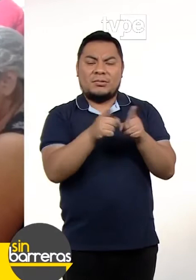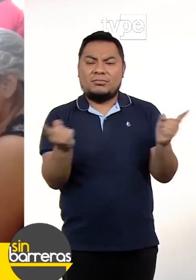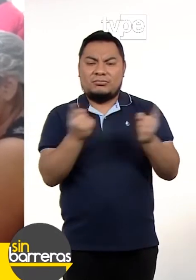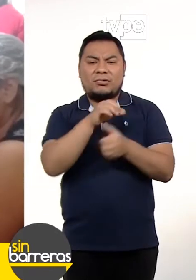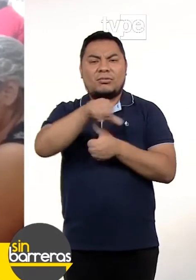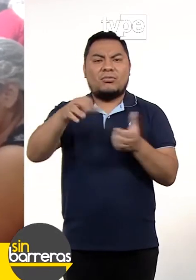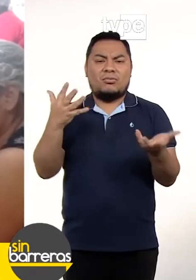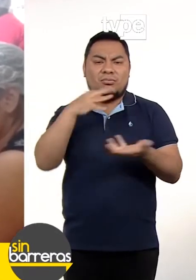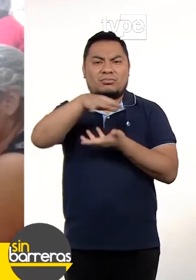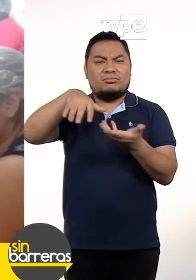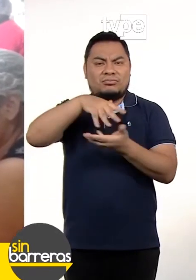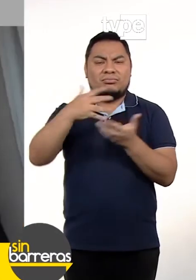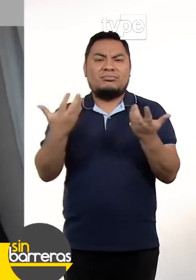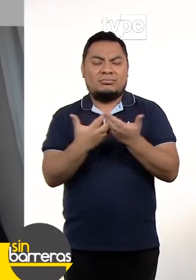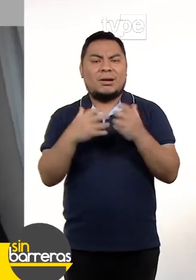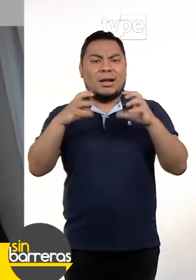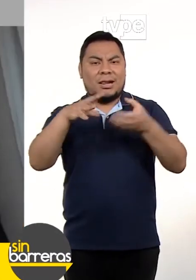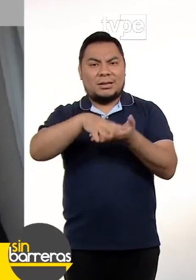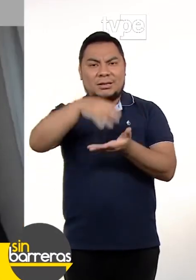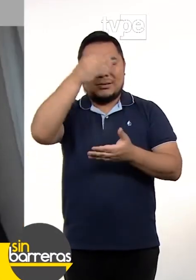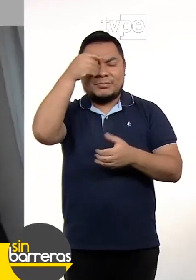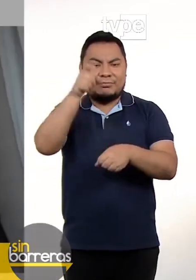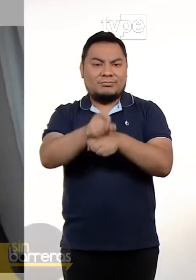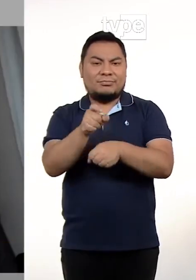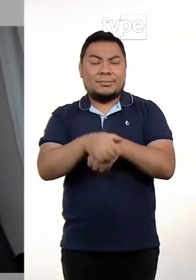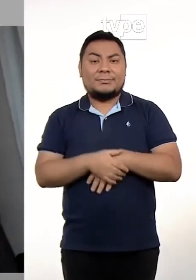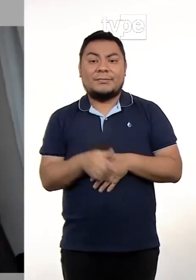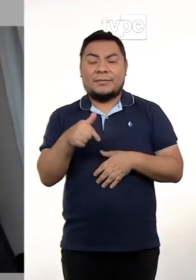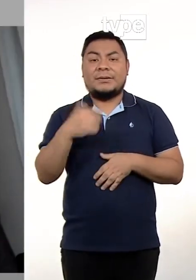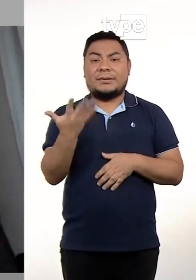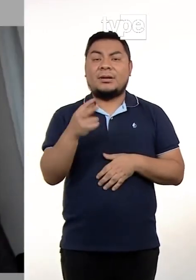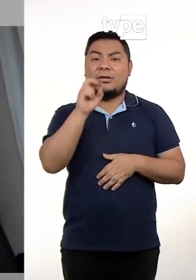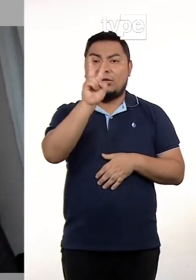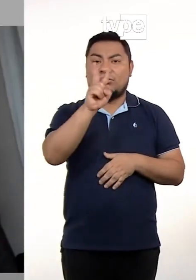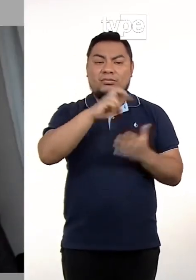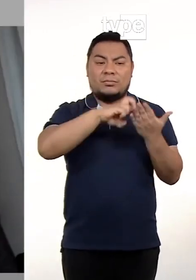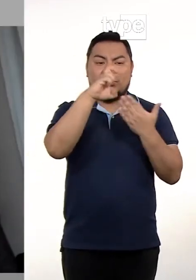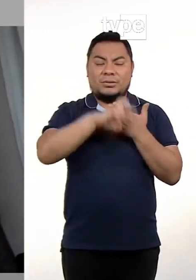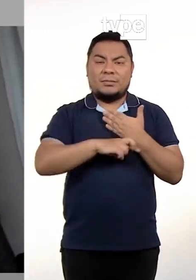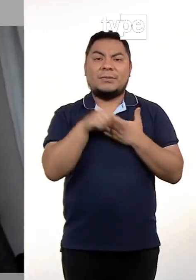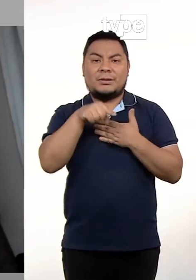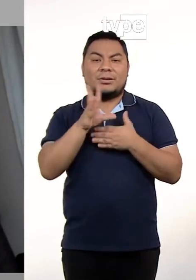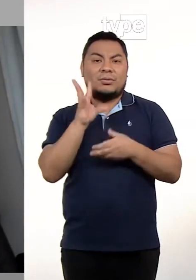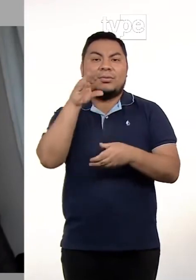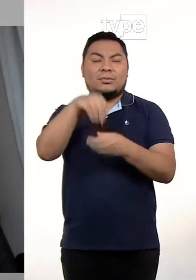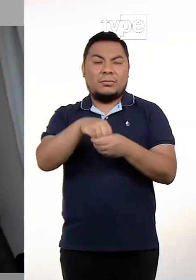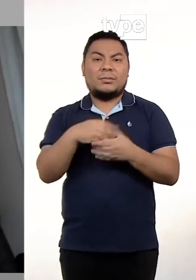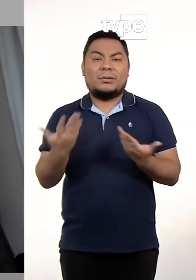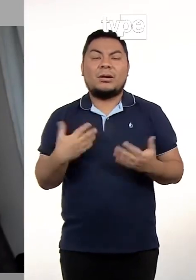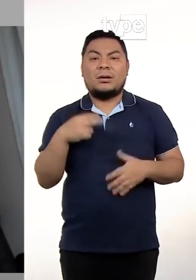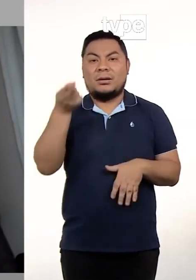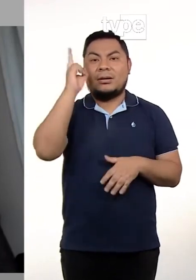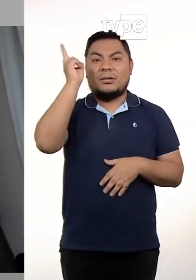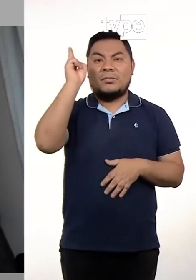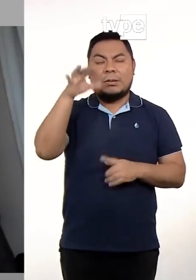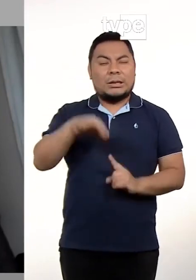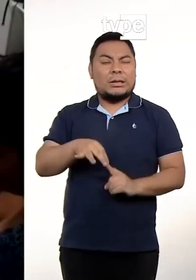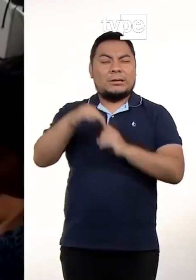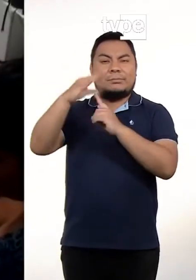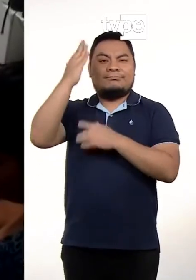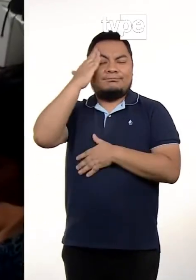de clase. Hemos aperturado un programa donde hemos incorporado a